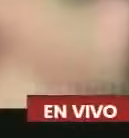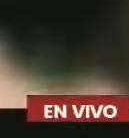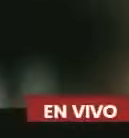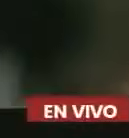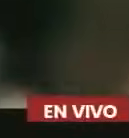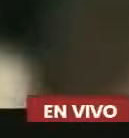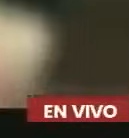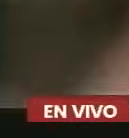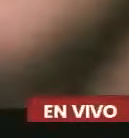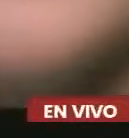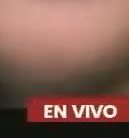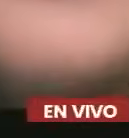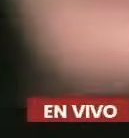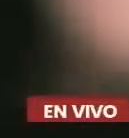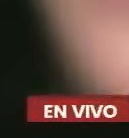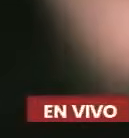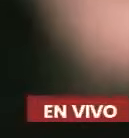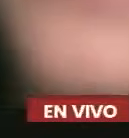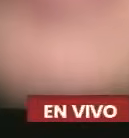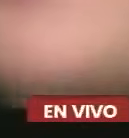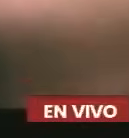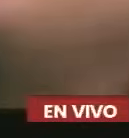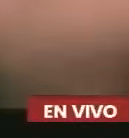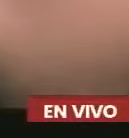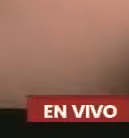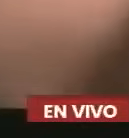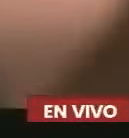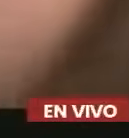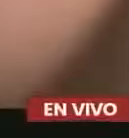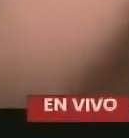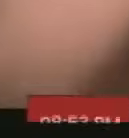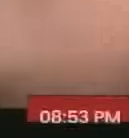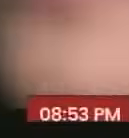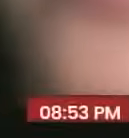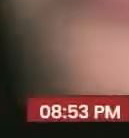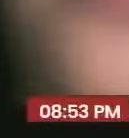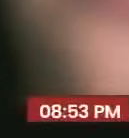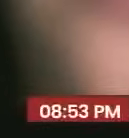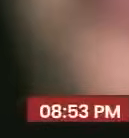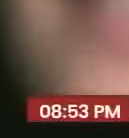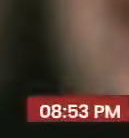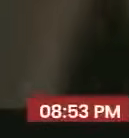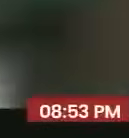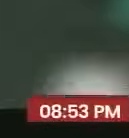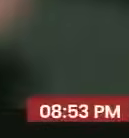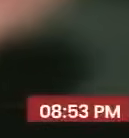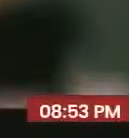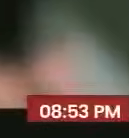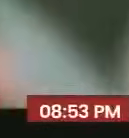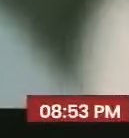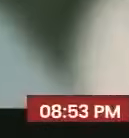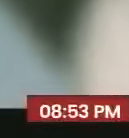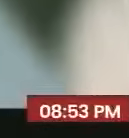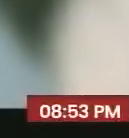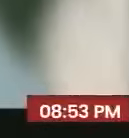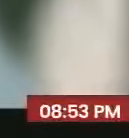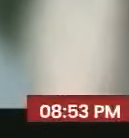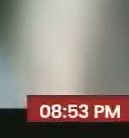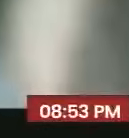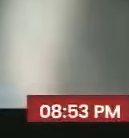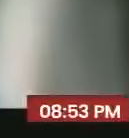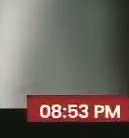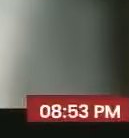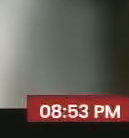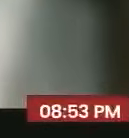y nos va a explicar por qué él piensa que el Esequibo es de Venezuela. Muchachos, sencillamente el Esequibo es de Venezuela